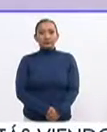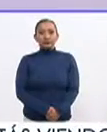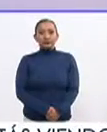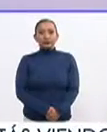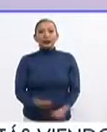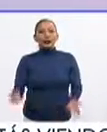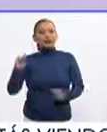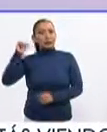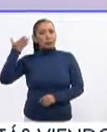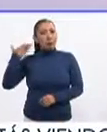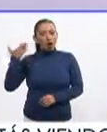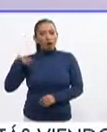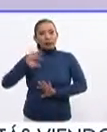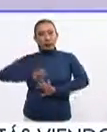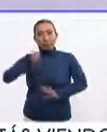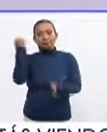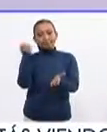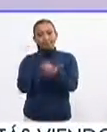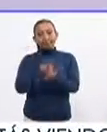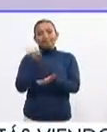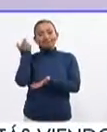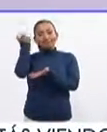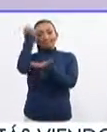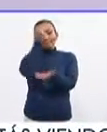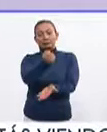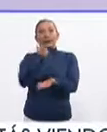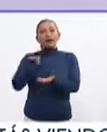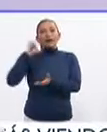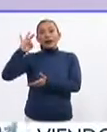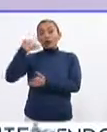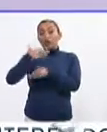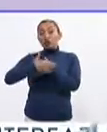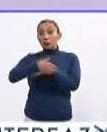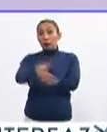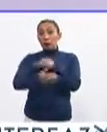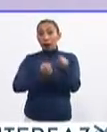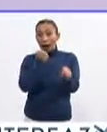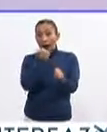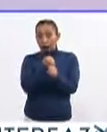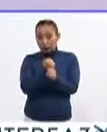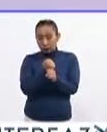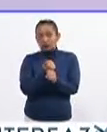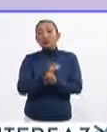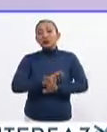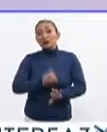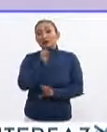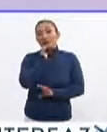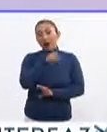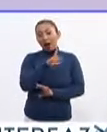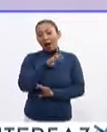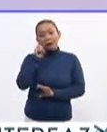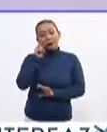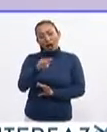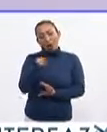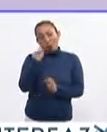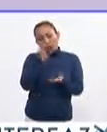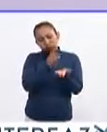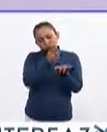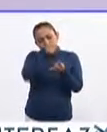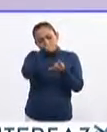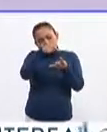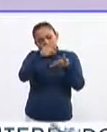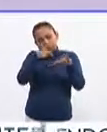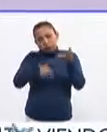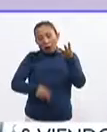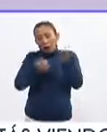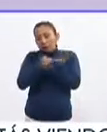Y bueno, hace unos días quedó aprobado el presupuesto de la Federación para el próximo año y bueno, pues también ahí se desglosó y